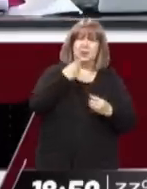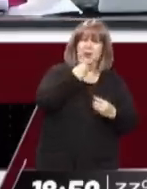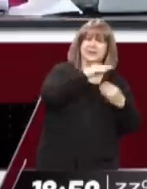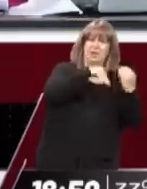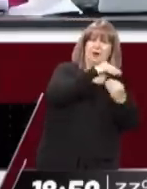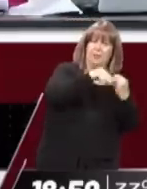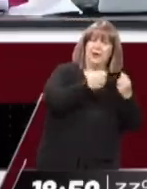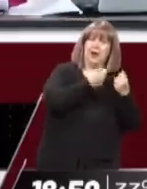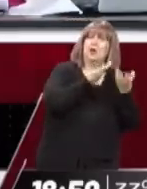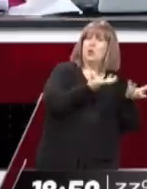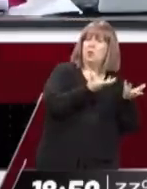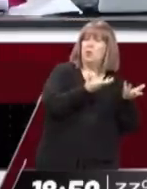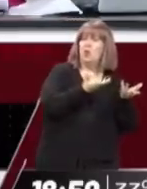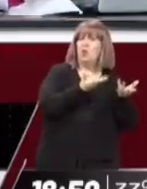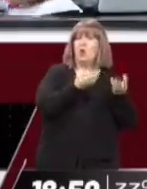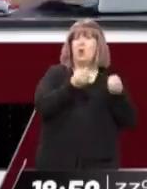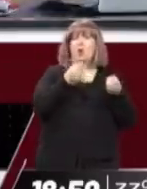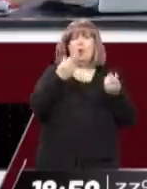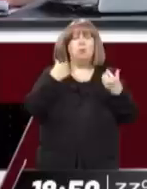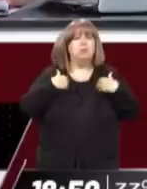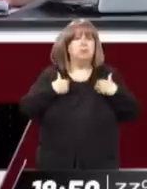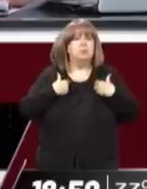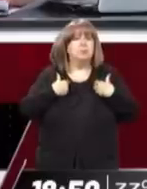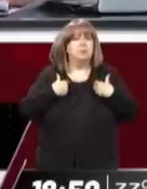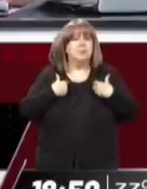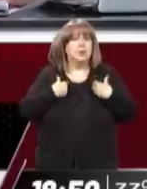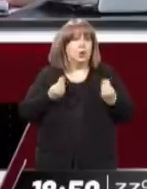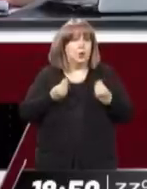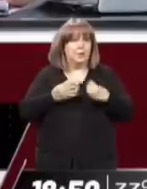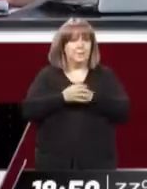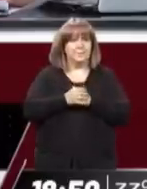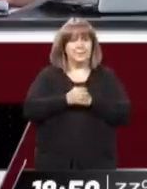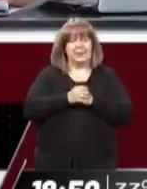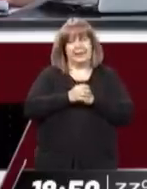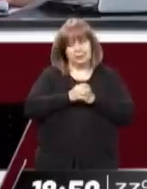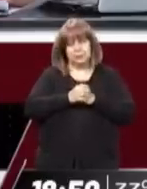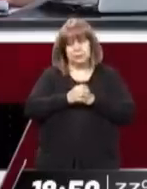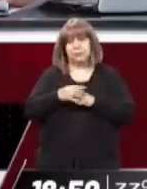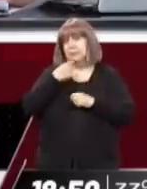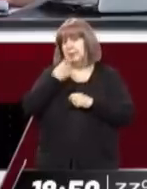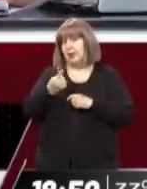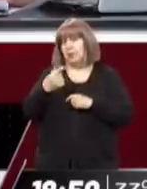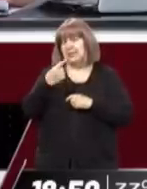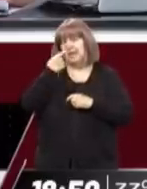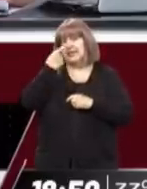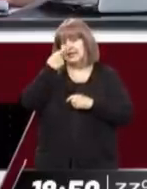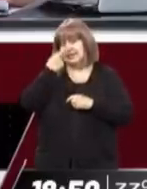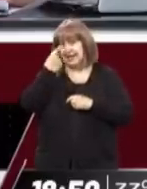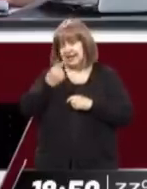esa turgencia hormonal que vos te referís. La pregunta es interesantísima y